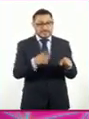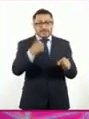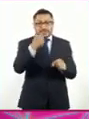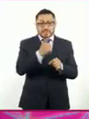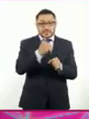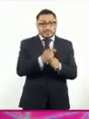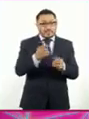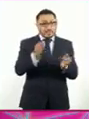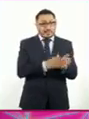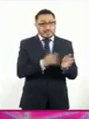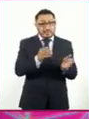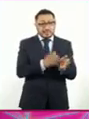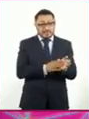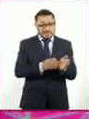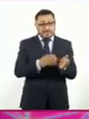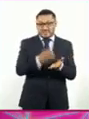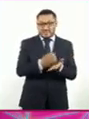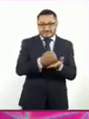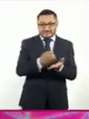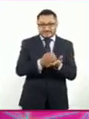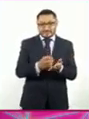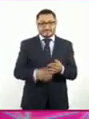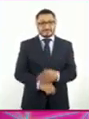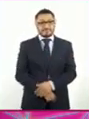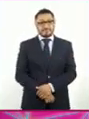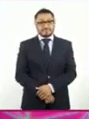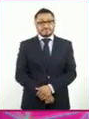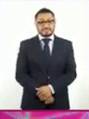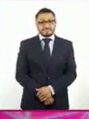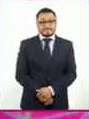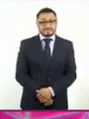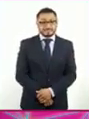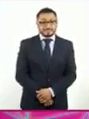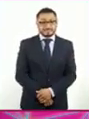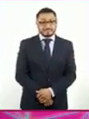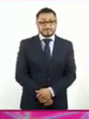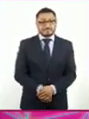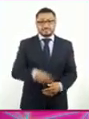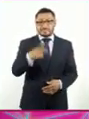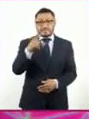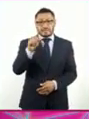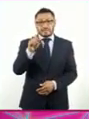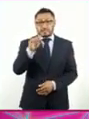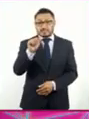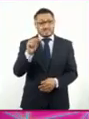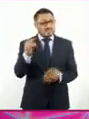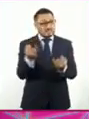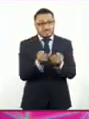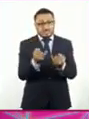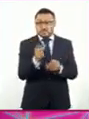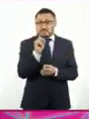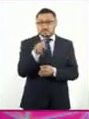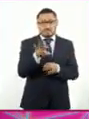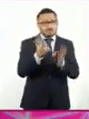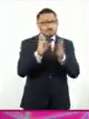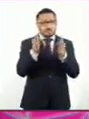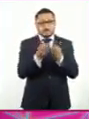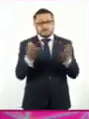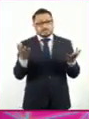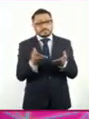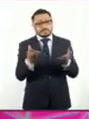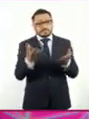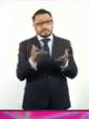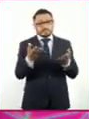de nuestra libreta y a nuestra pasta. De la misma forma vamos a